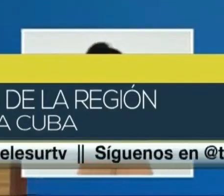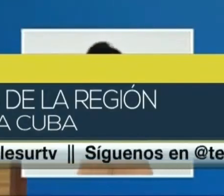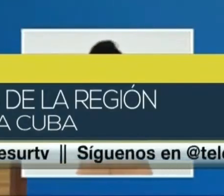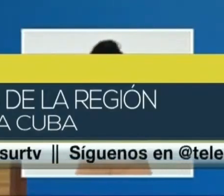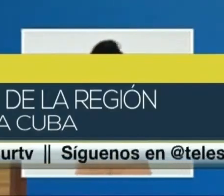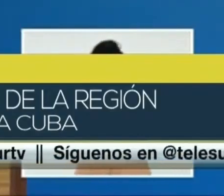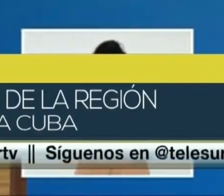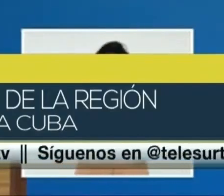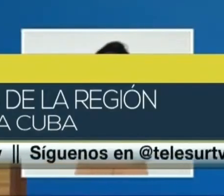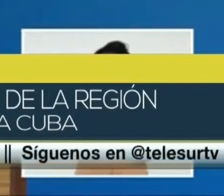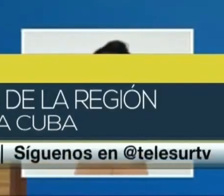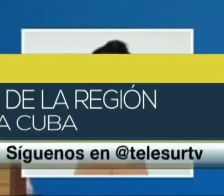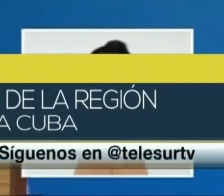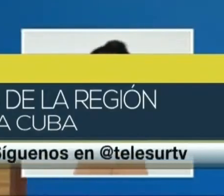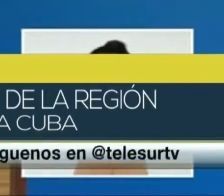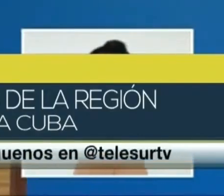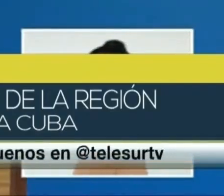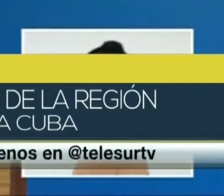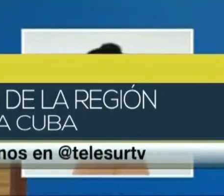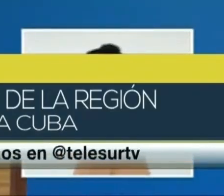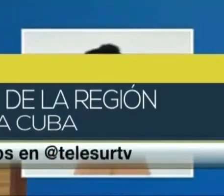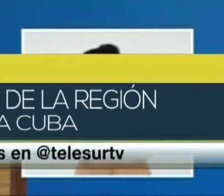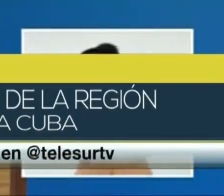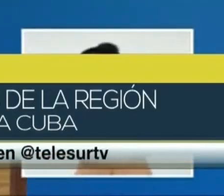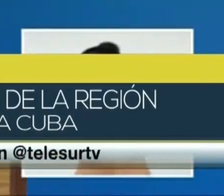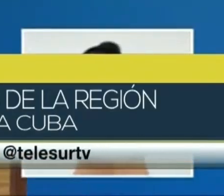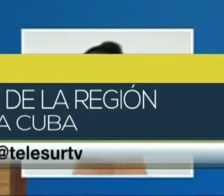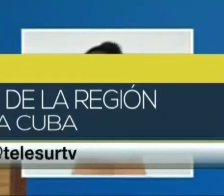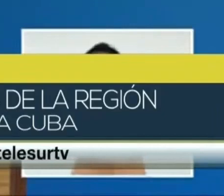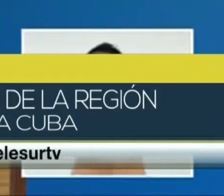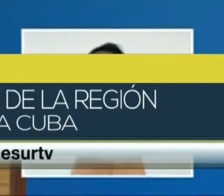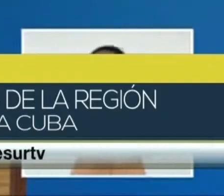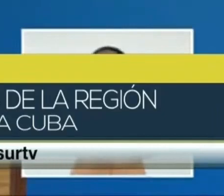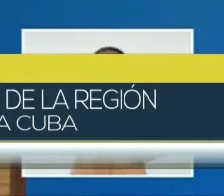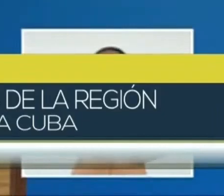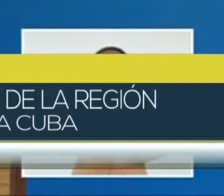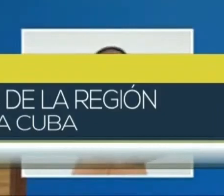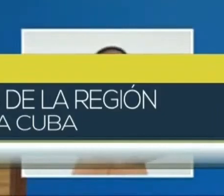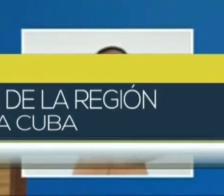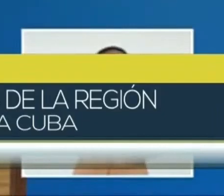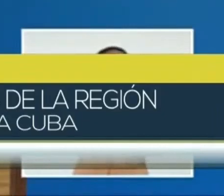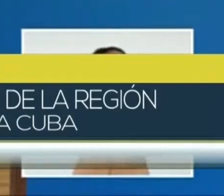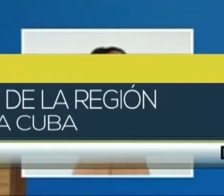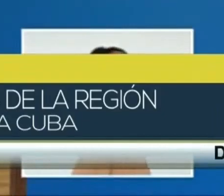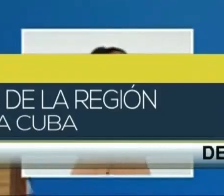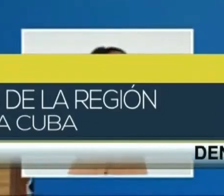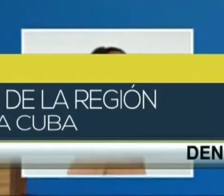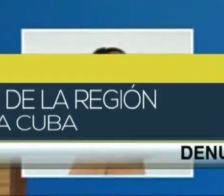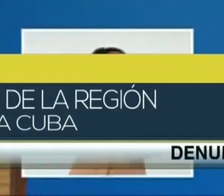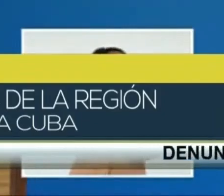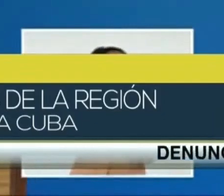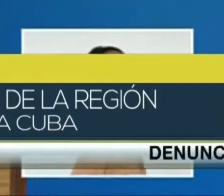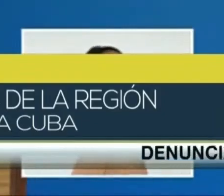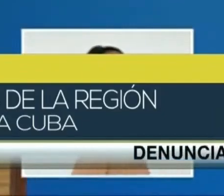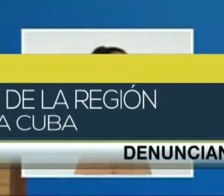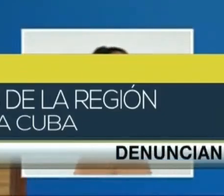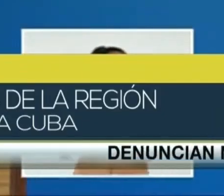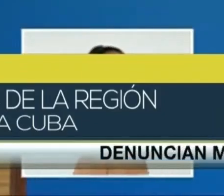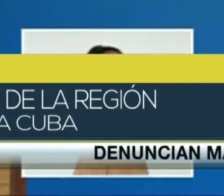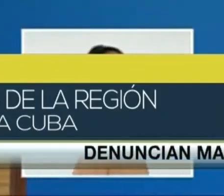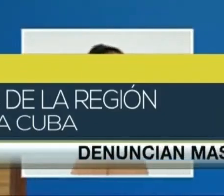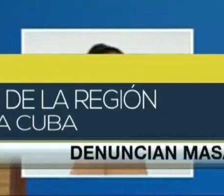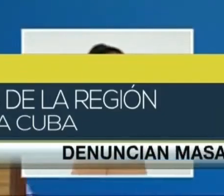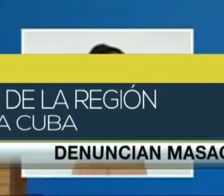refirieron. Han sido 4 años en que eminentes científicos estadounidenses de